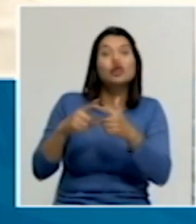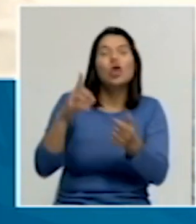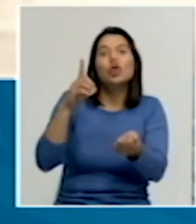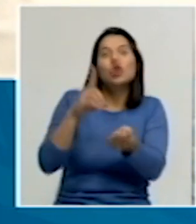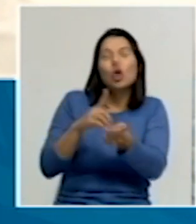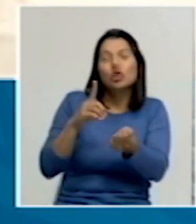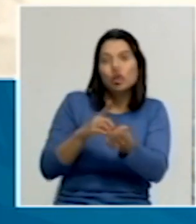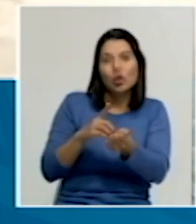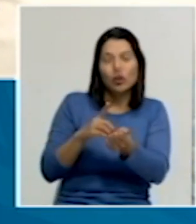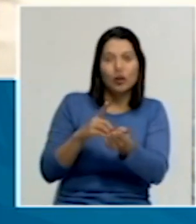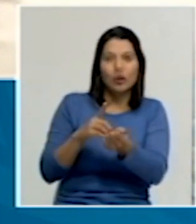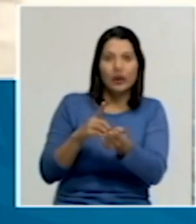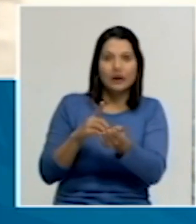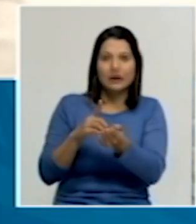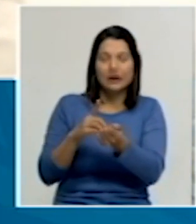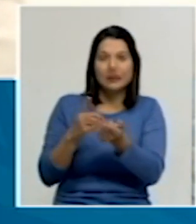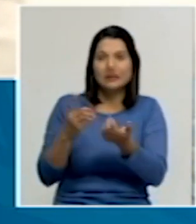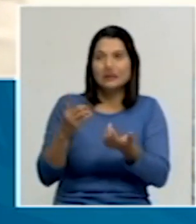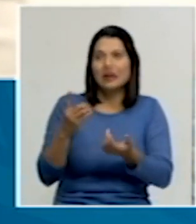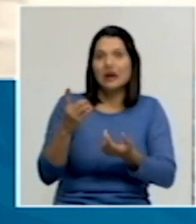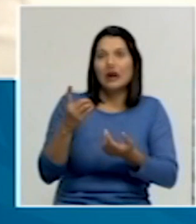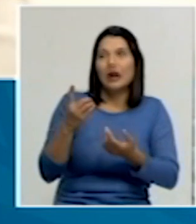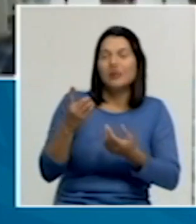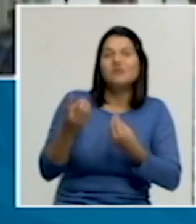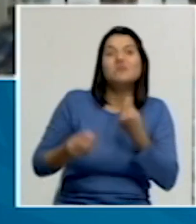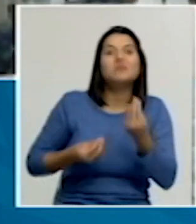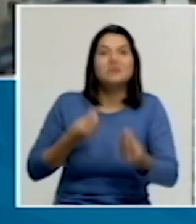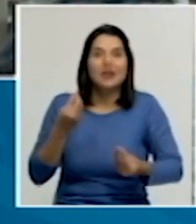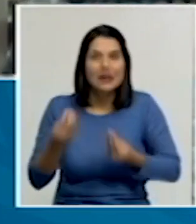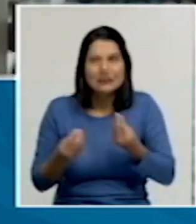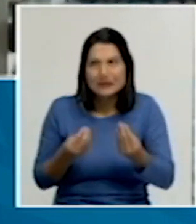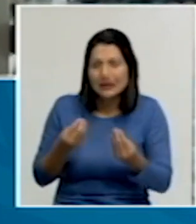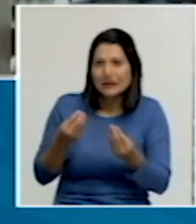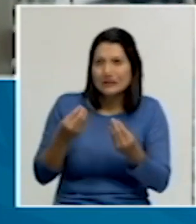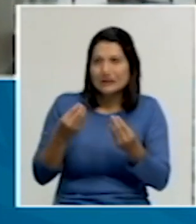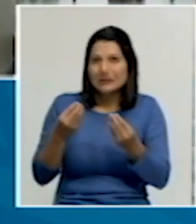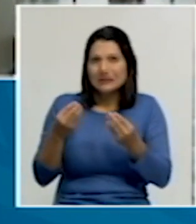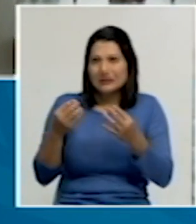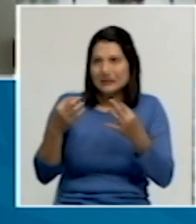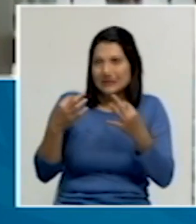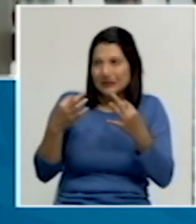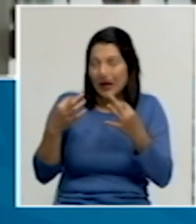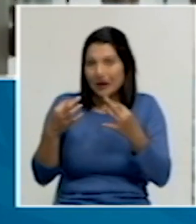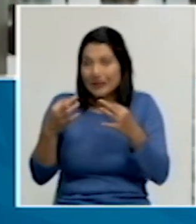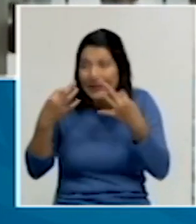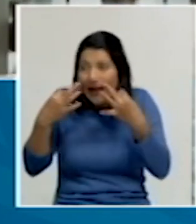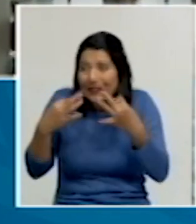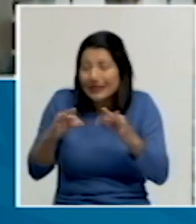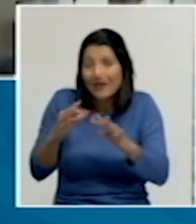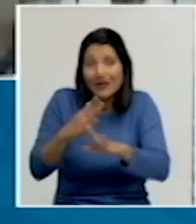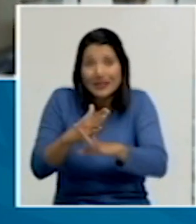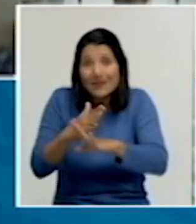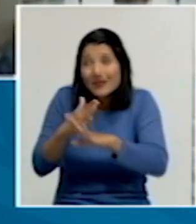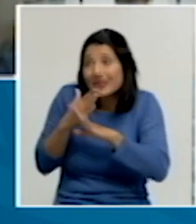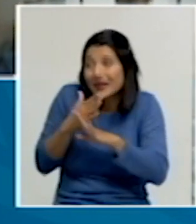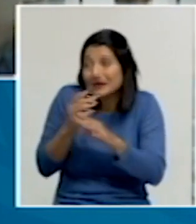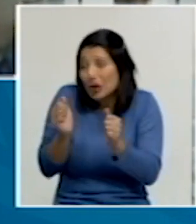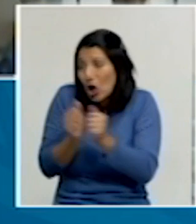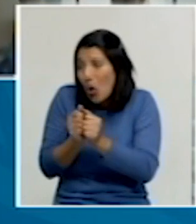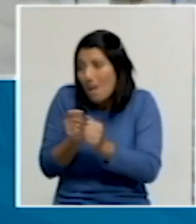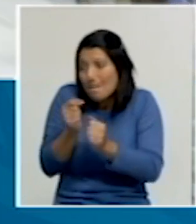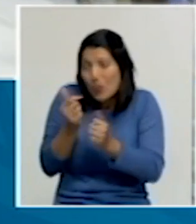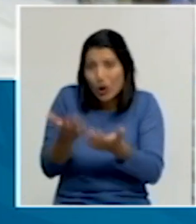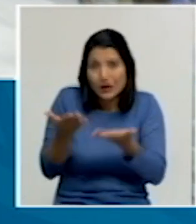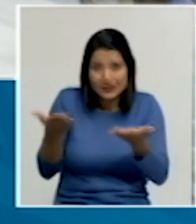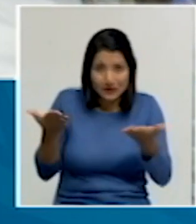que prácticamente estaban luchando con las armas que se tenían hasta ese momento. Conforme se